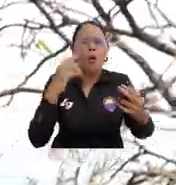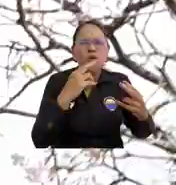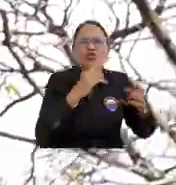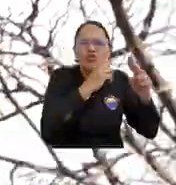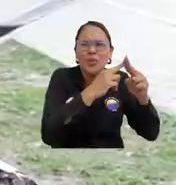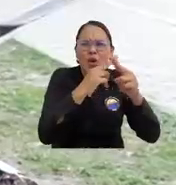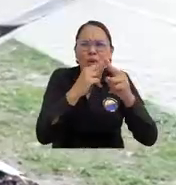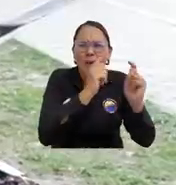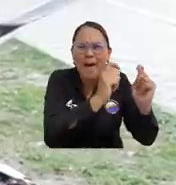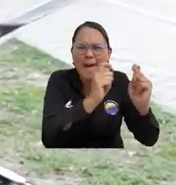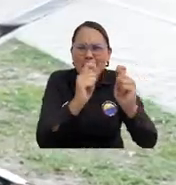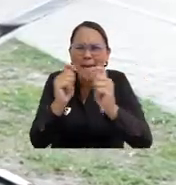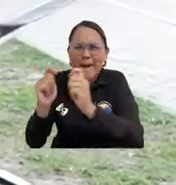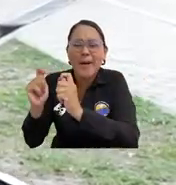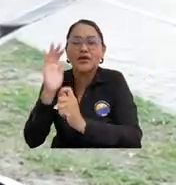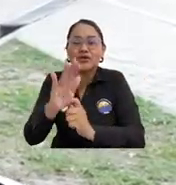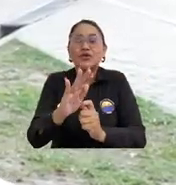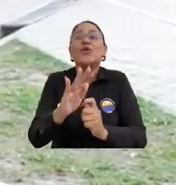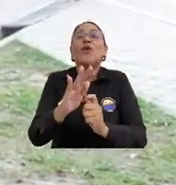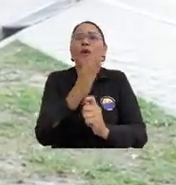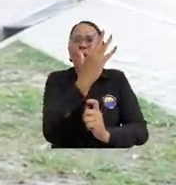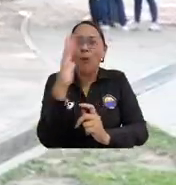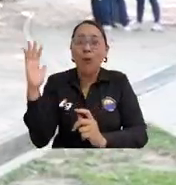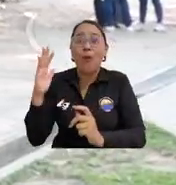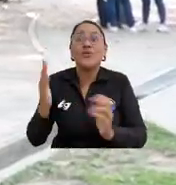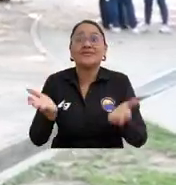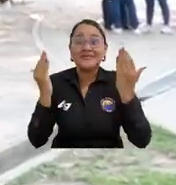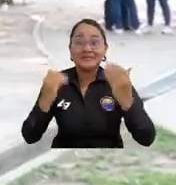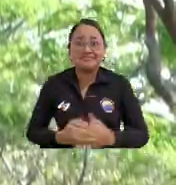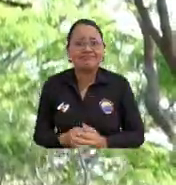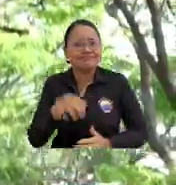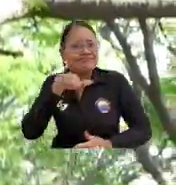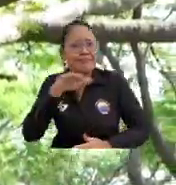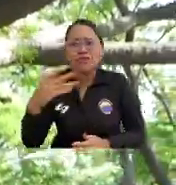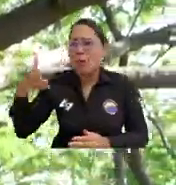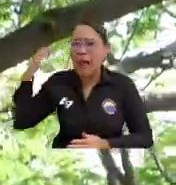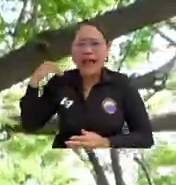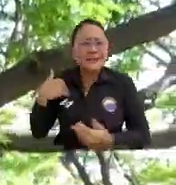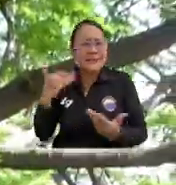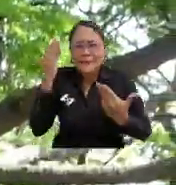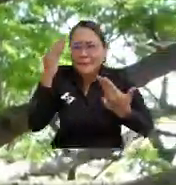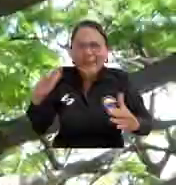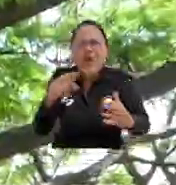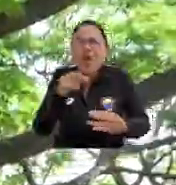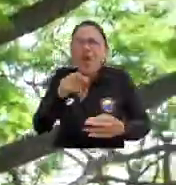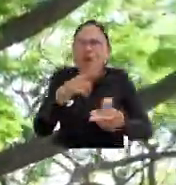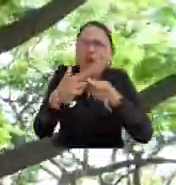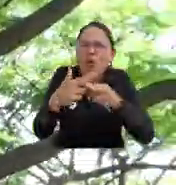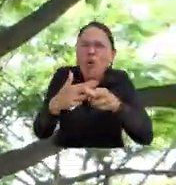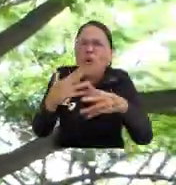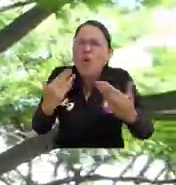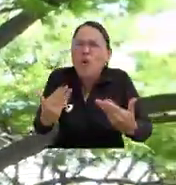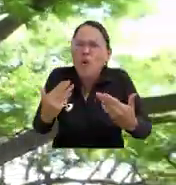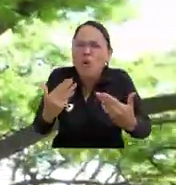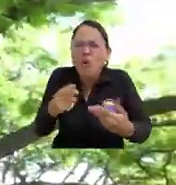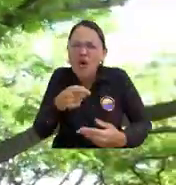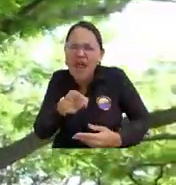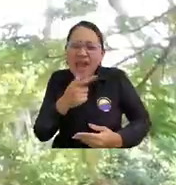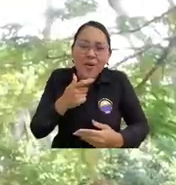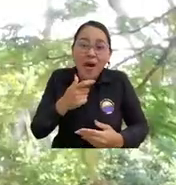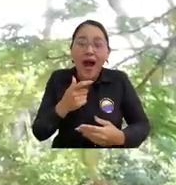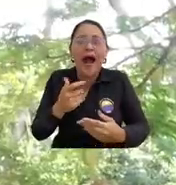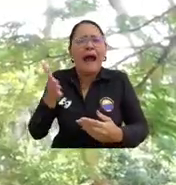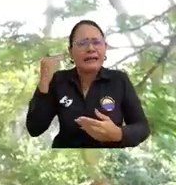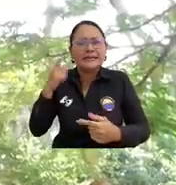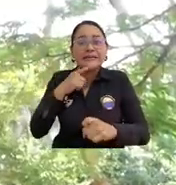de árboles. No sabía al llegar a la universidad cómo se llamaban y era difícil conseguir el nombre porque no sabía cómo